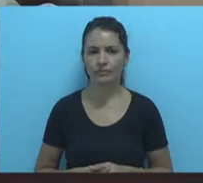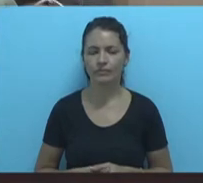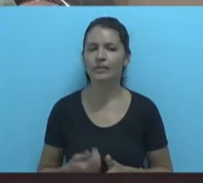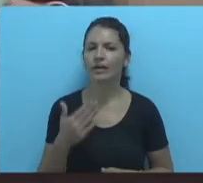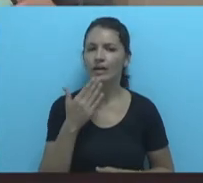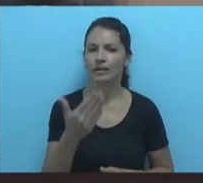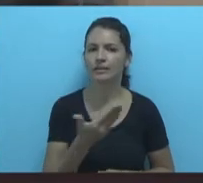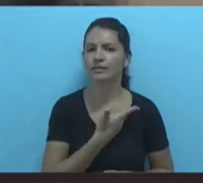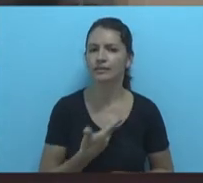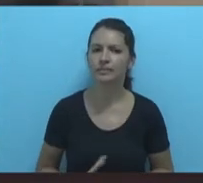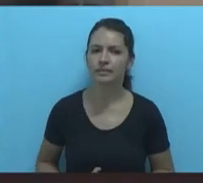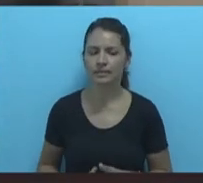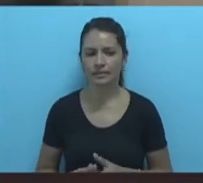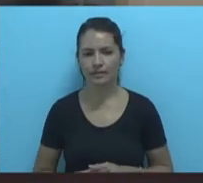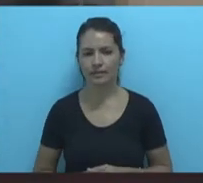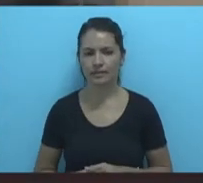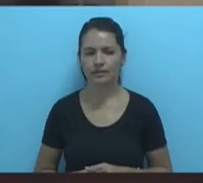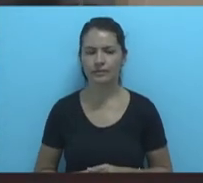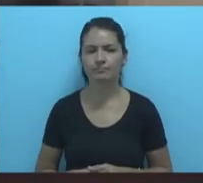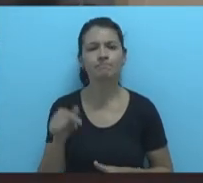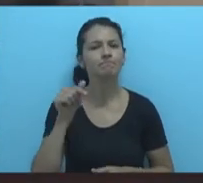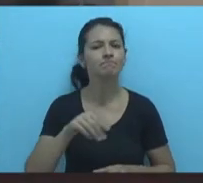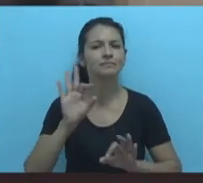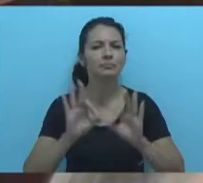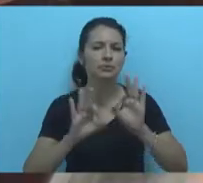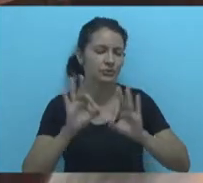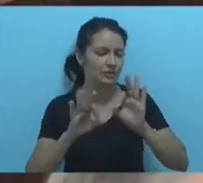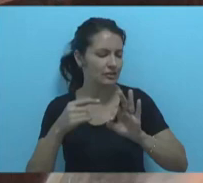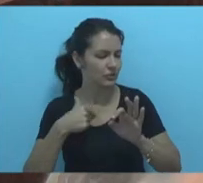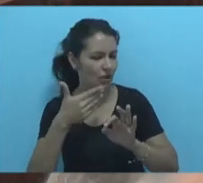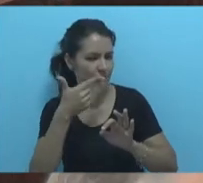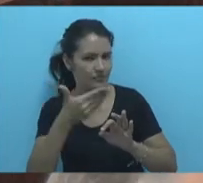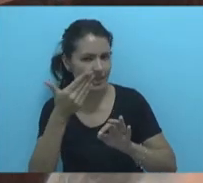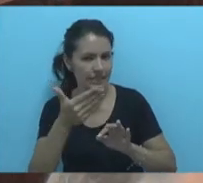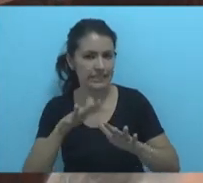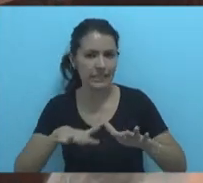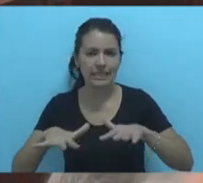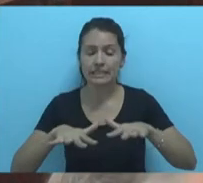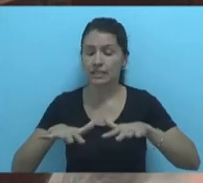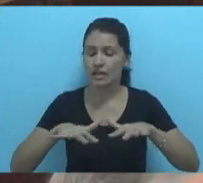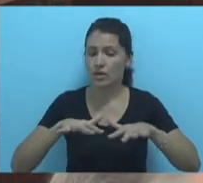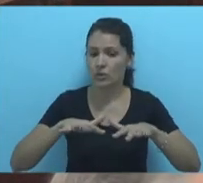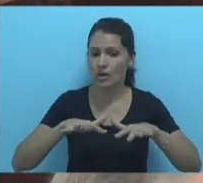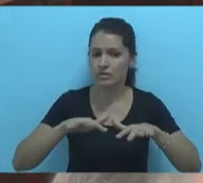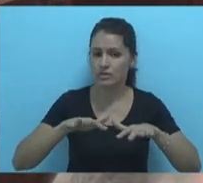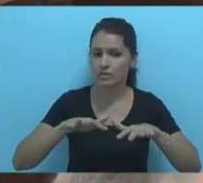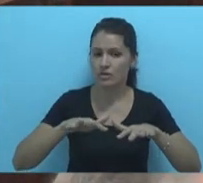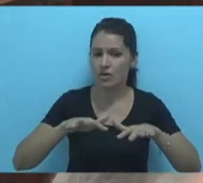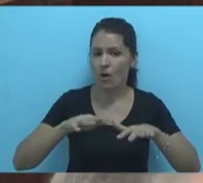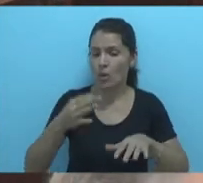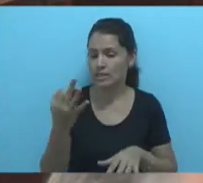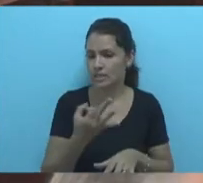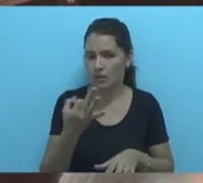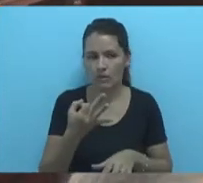Presidente, quería referirme a este proyecto. Realmente creo que la situación que estamos viviendo en la ciudad de Santa Fe, con